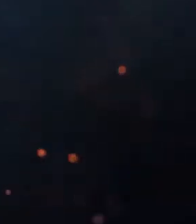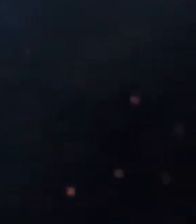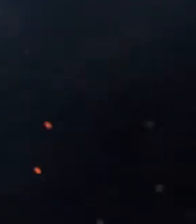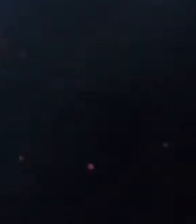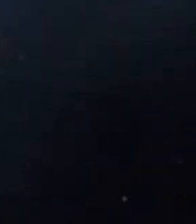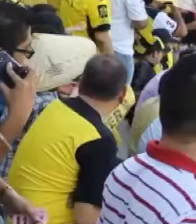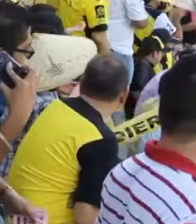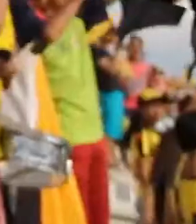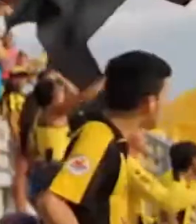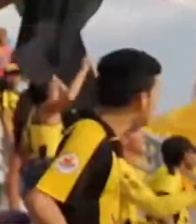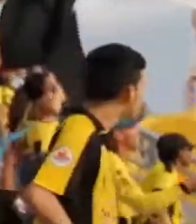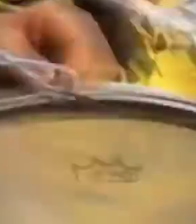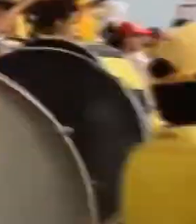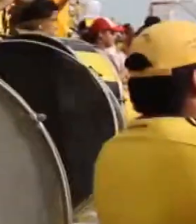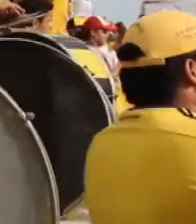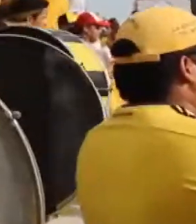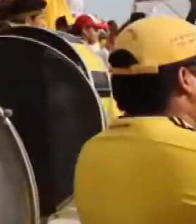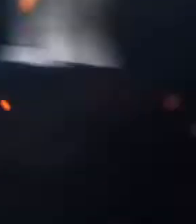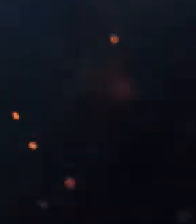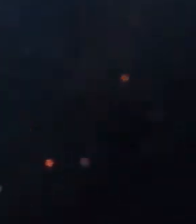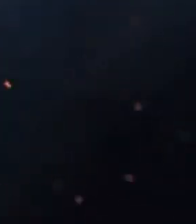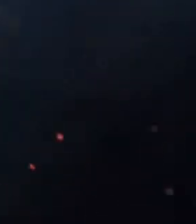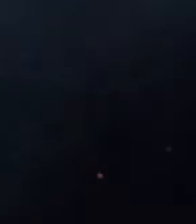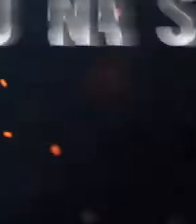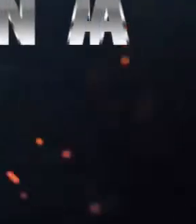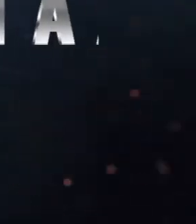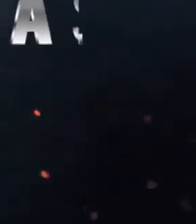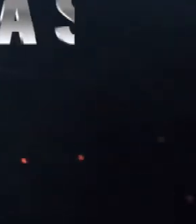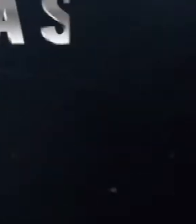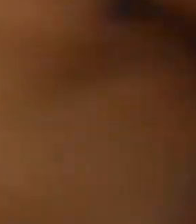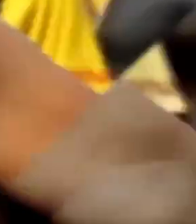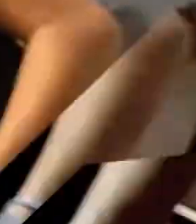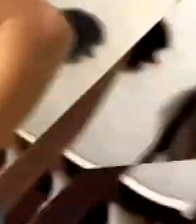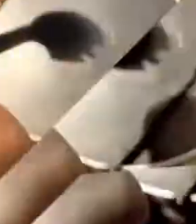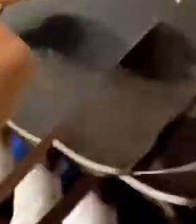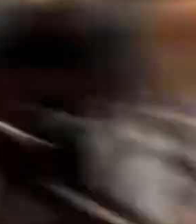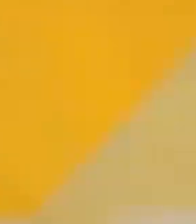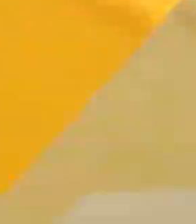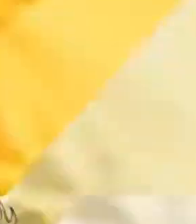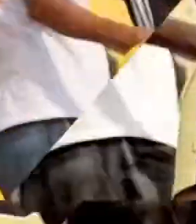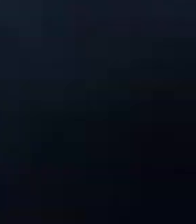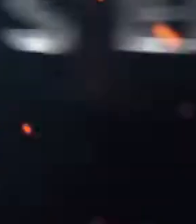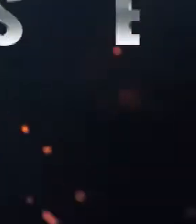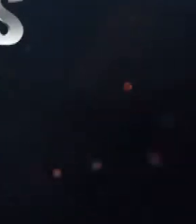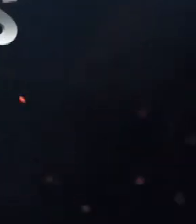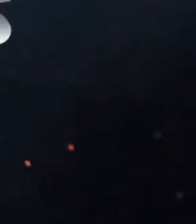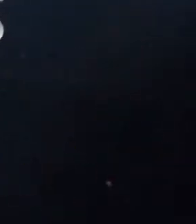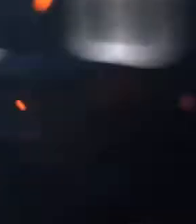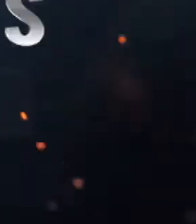Estamos juntos. El programa de abonados para colmar las tribunas del estadio con la pasión de un pueblo.